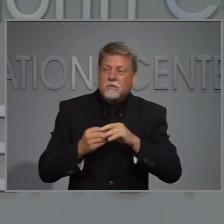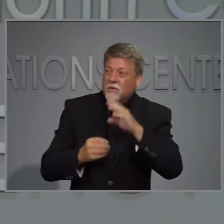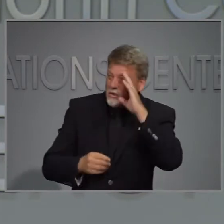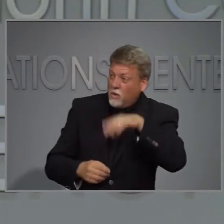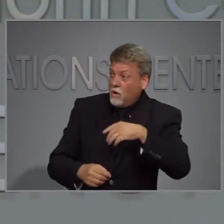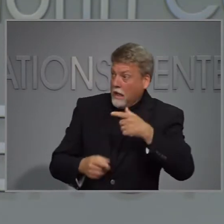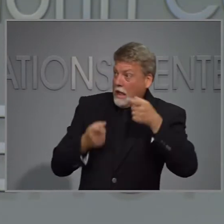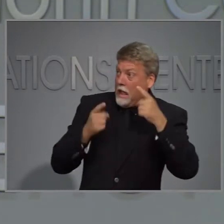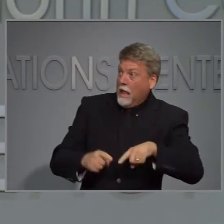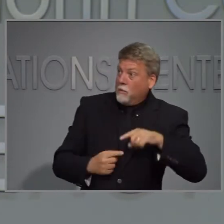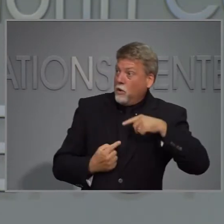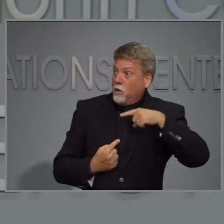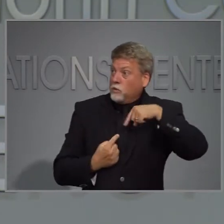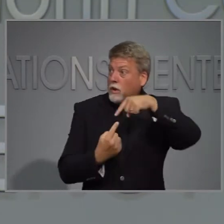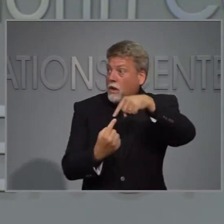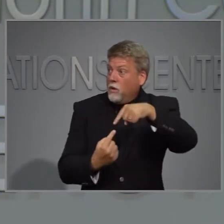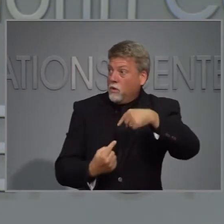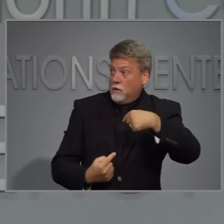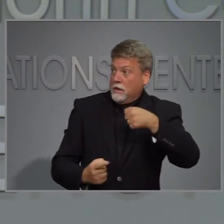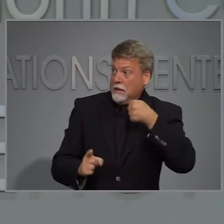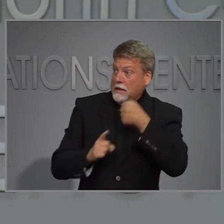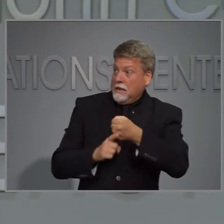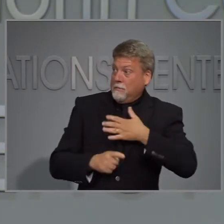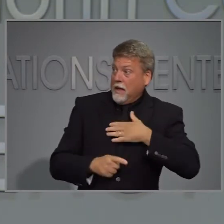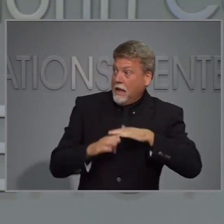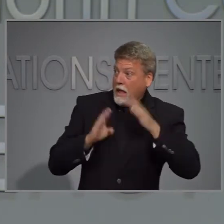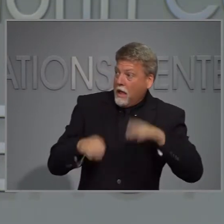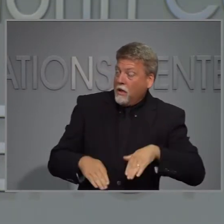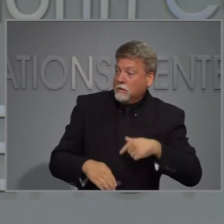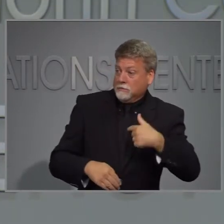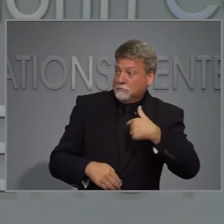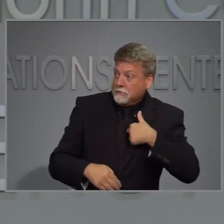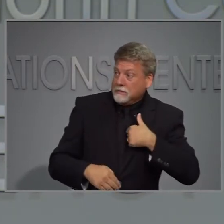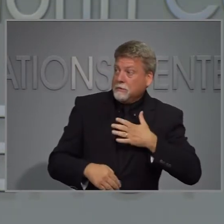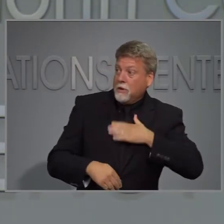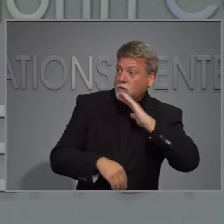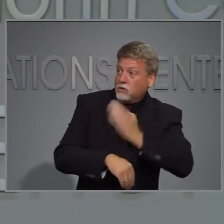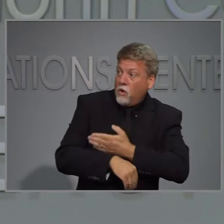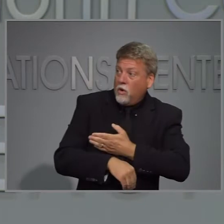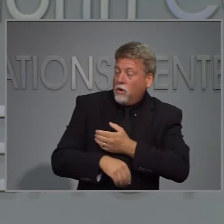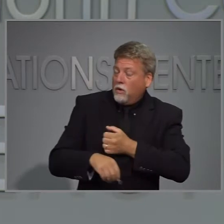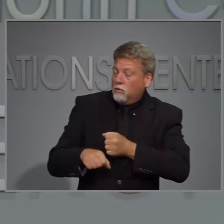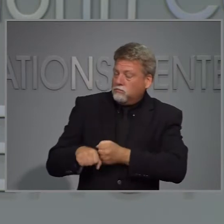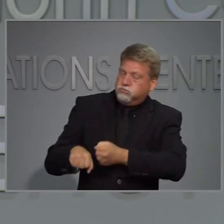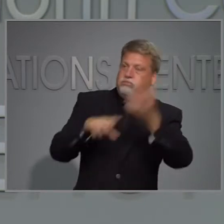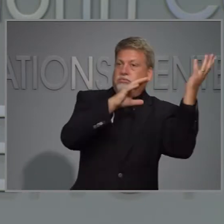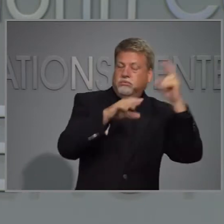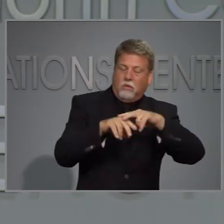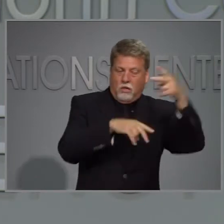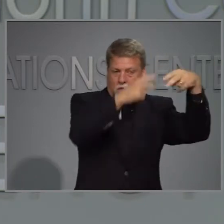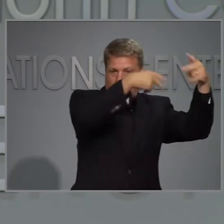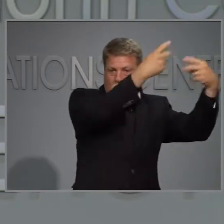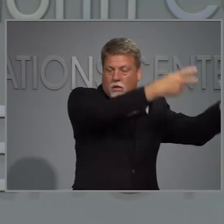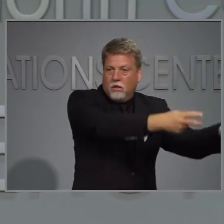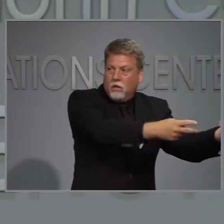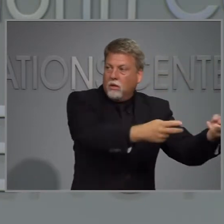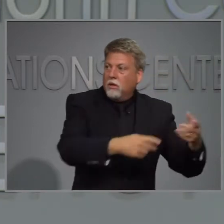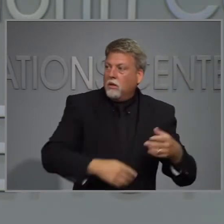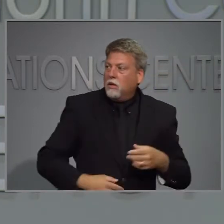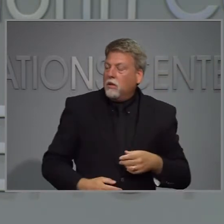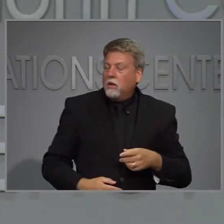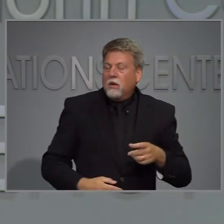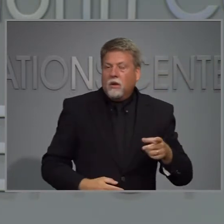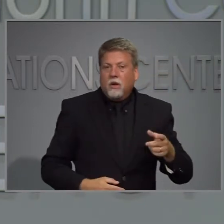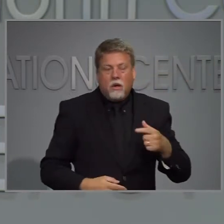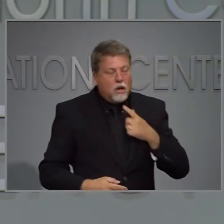y su hija fueron arrojadas violentamente de su tráiler, pero sin lesiones, y aun cuando habían perdido casi todo lo